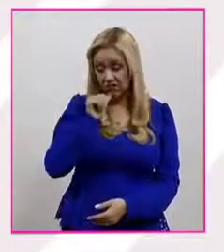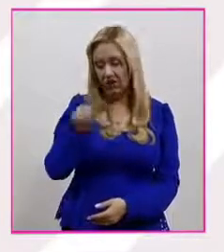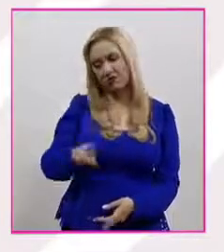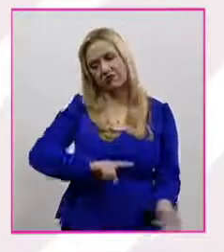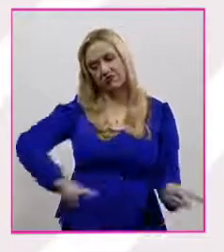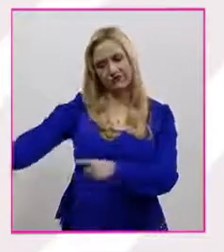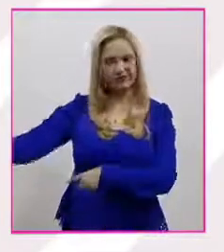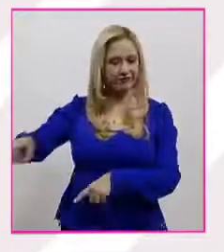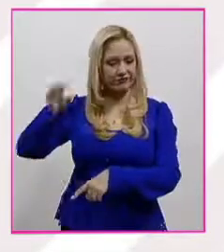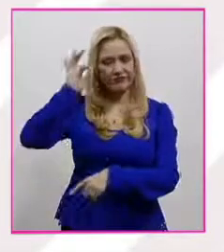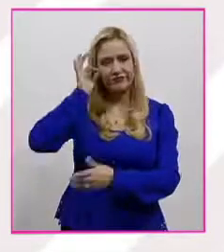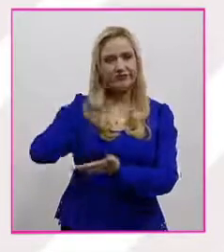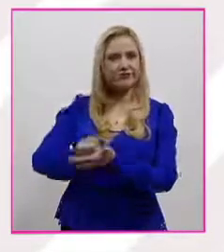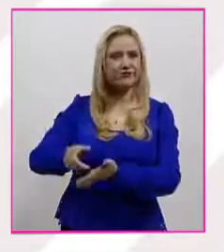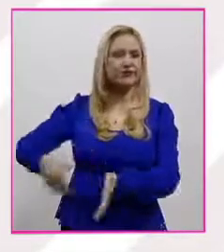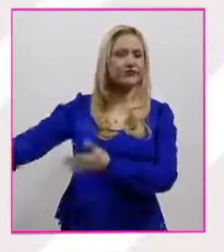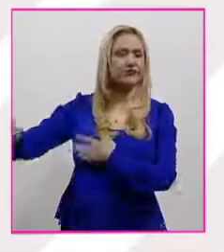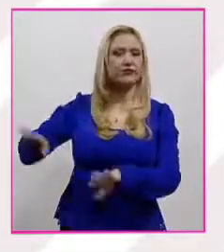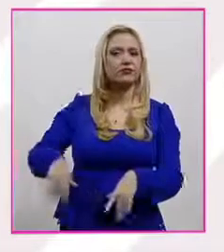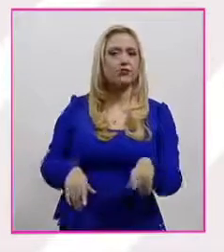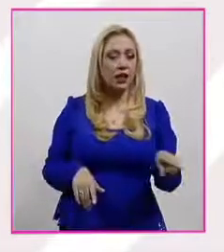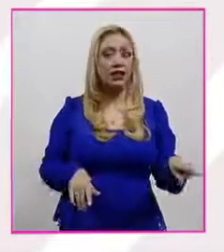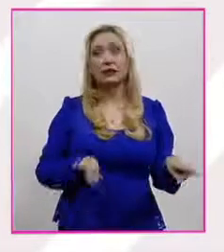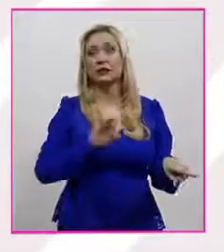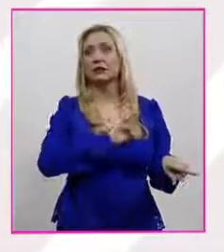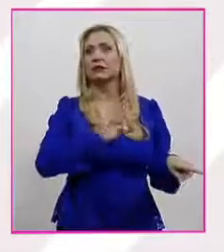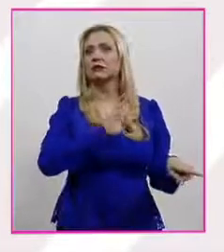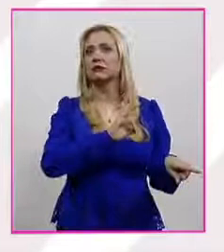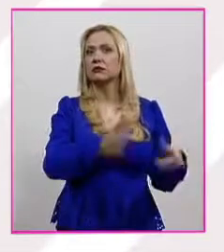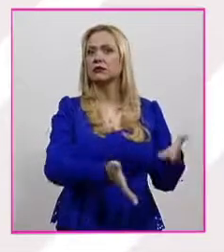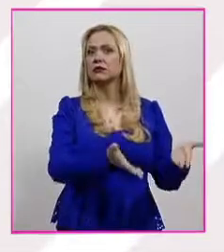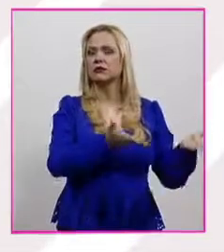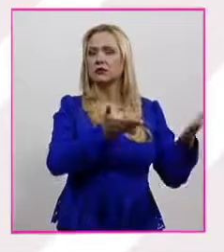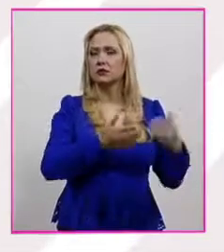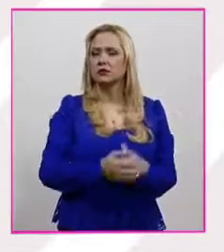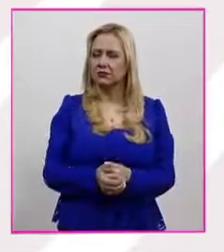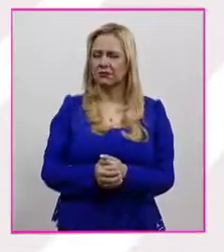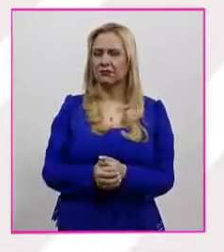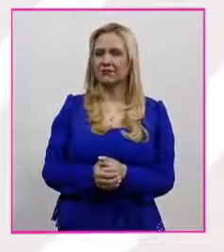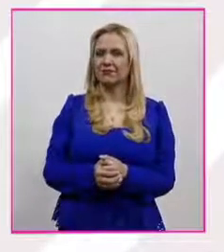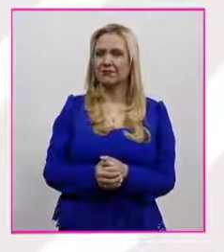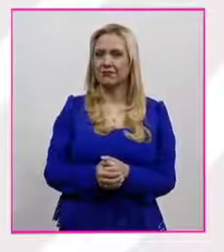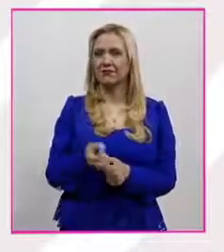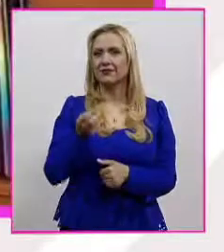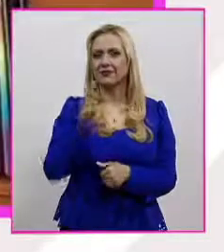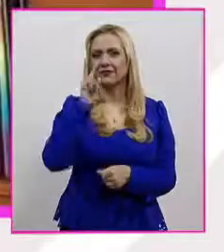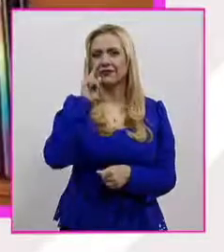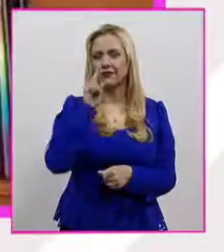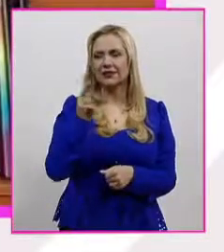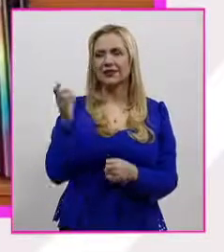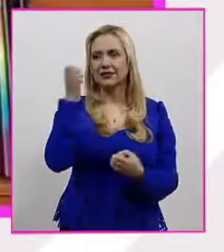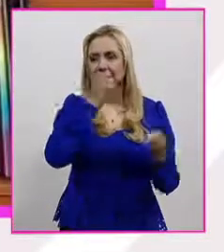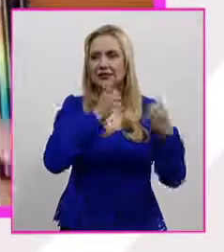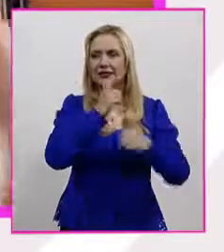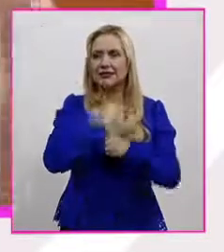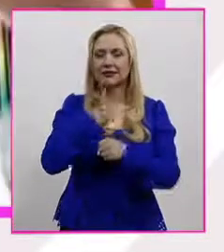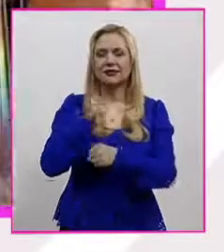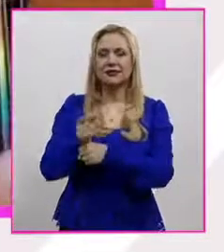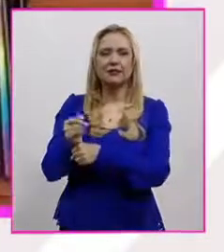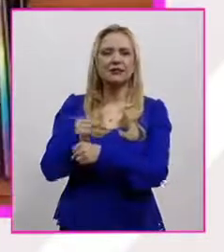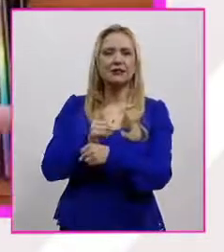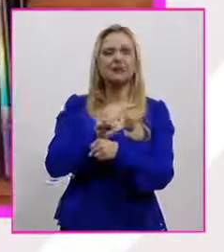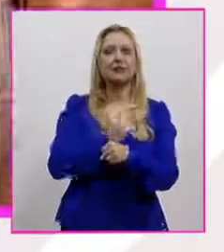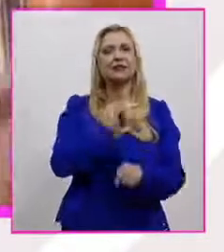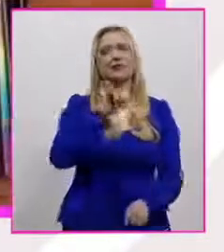¿no? Y justo esto que nos dices, Luis, del estudio de Raimundo Cárdenas y de otros investigadores,